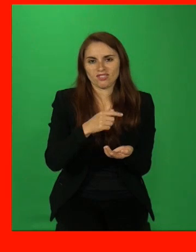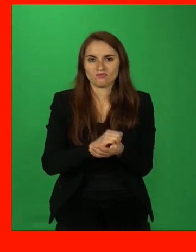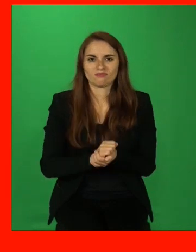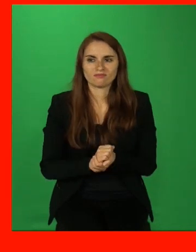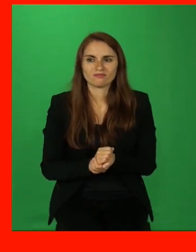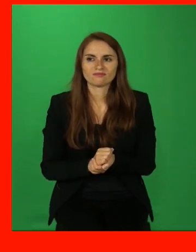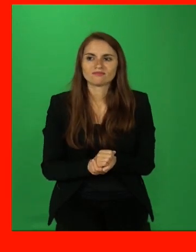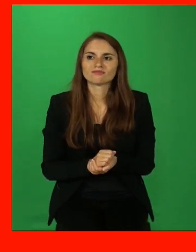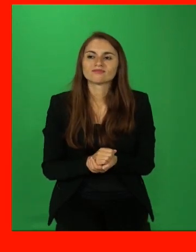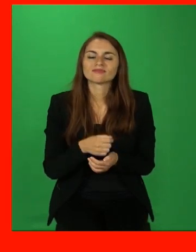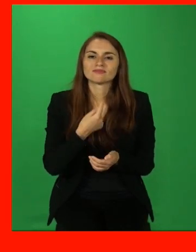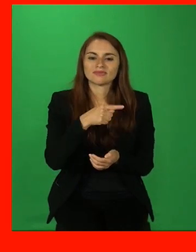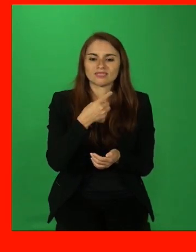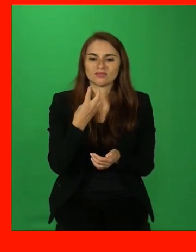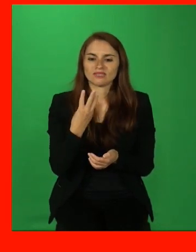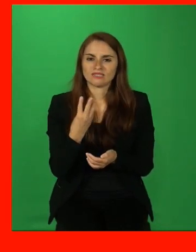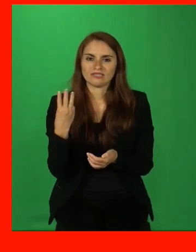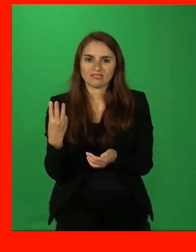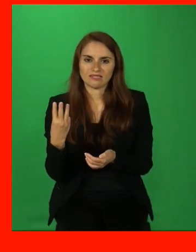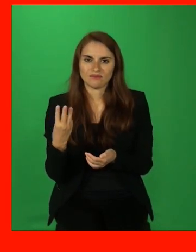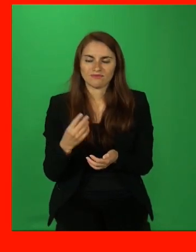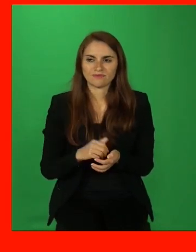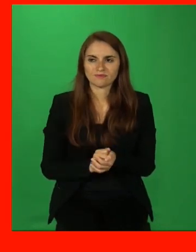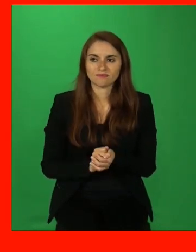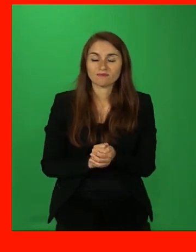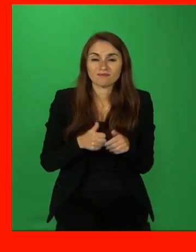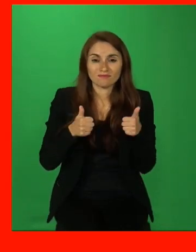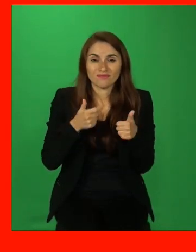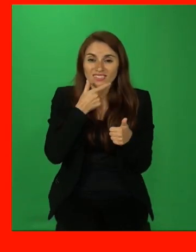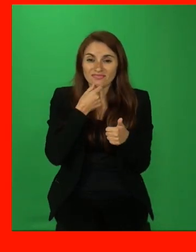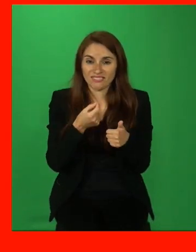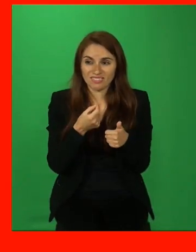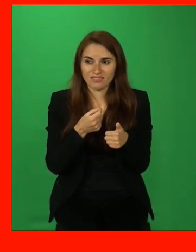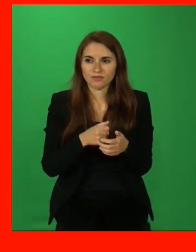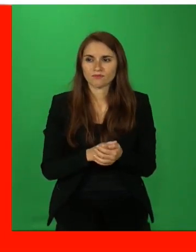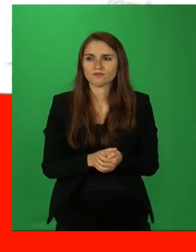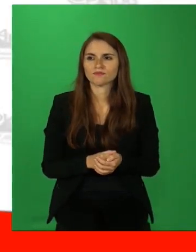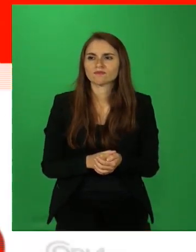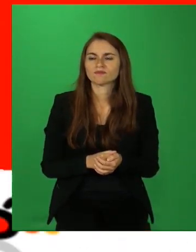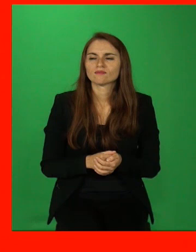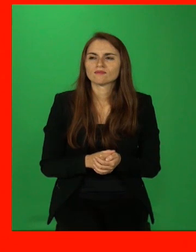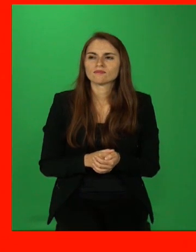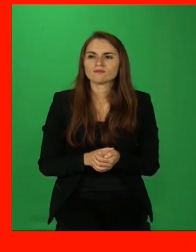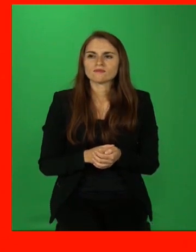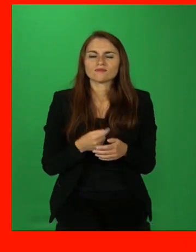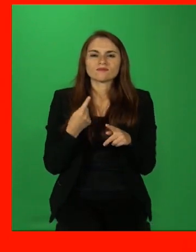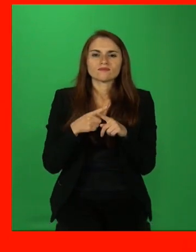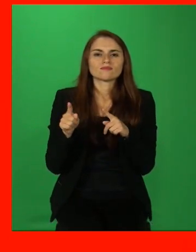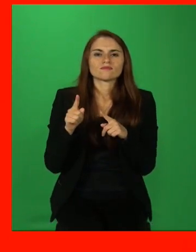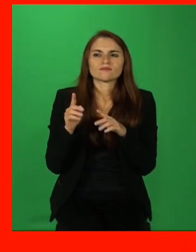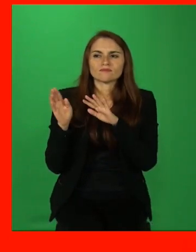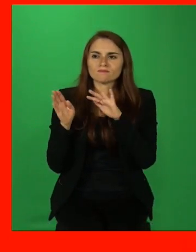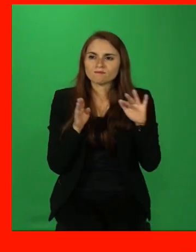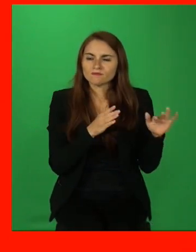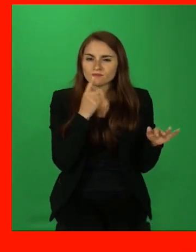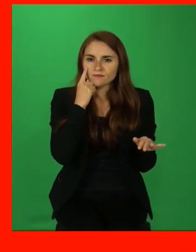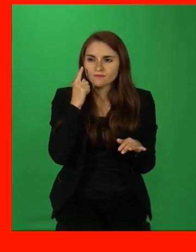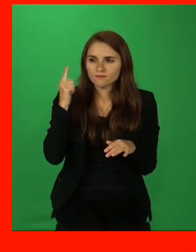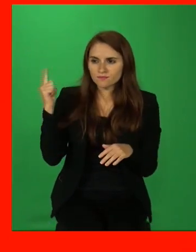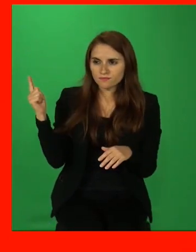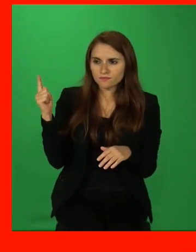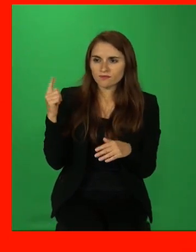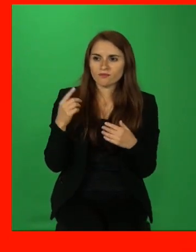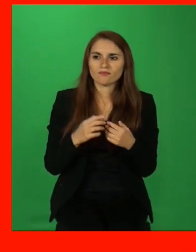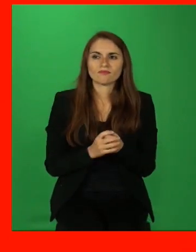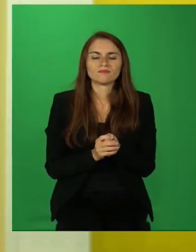total en este caso 33 negativos te das cuenta que es muy fácil veamos otro ejercicio donde está involucrada la